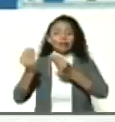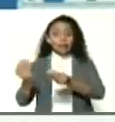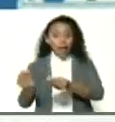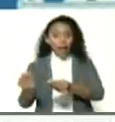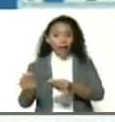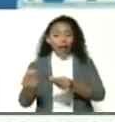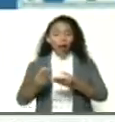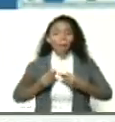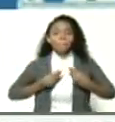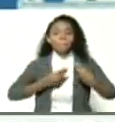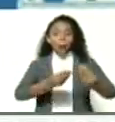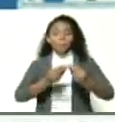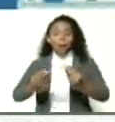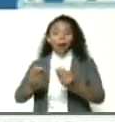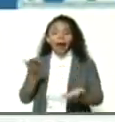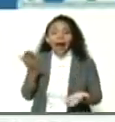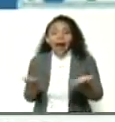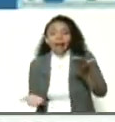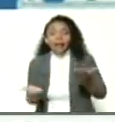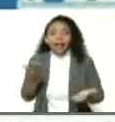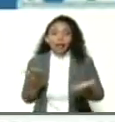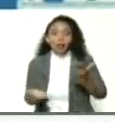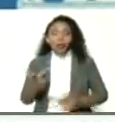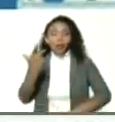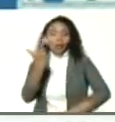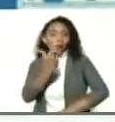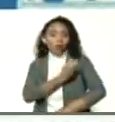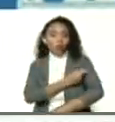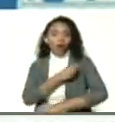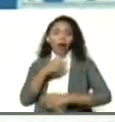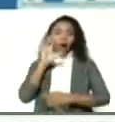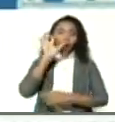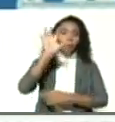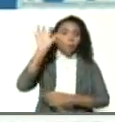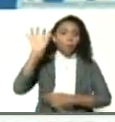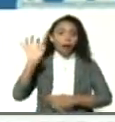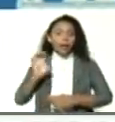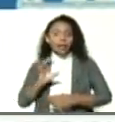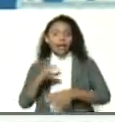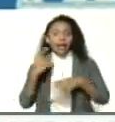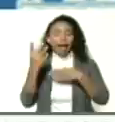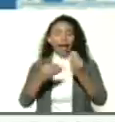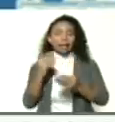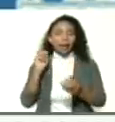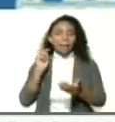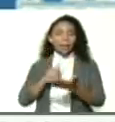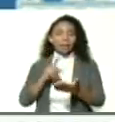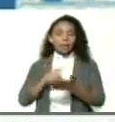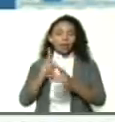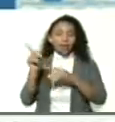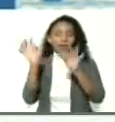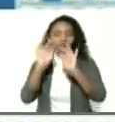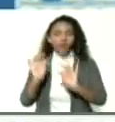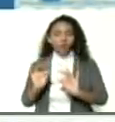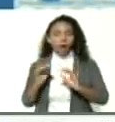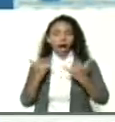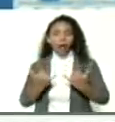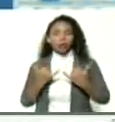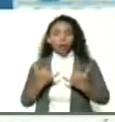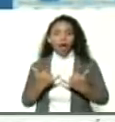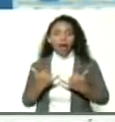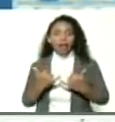la distribución equitativa de las vacunas para los países que forman parte de este mecanismo. Actualmente